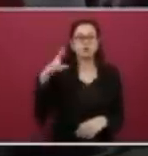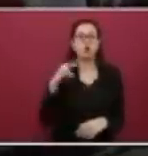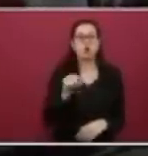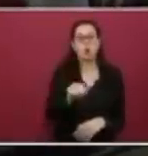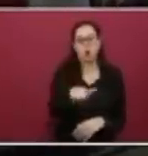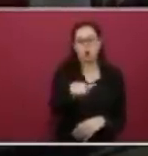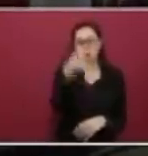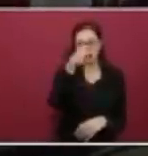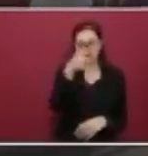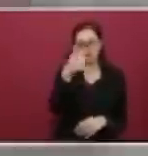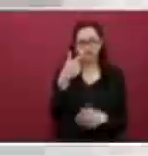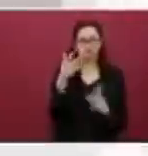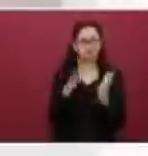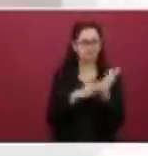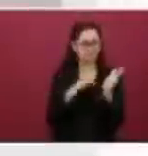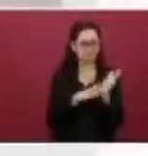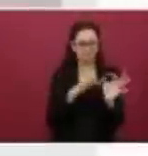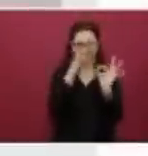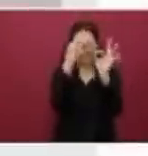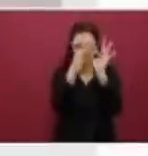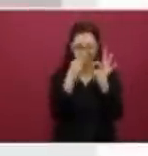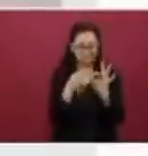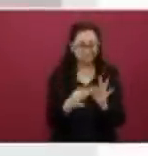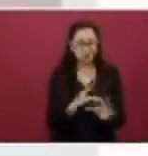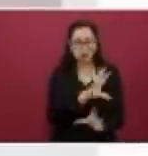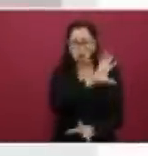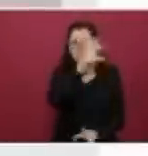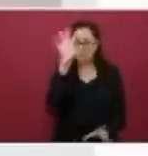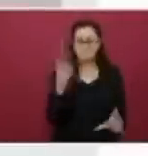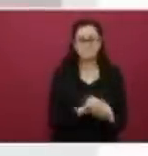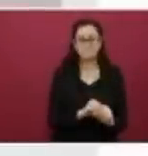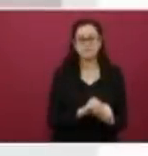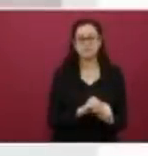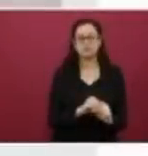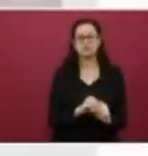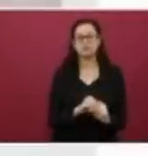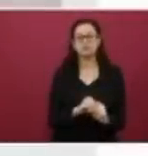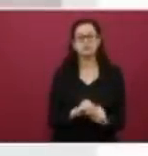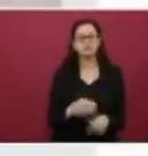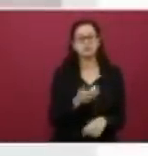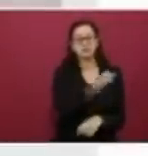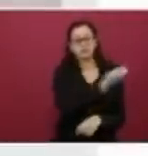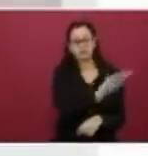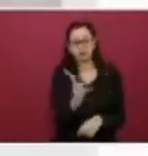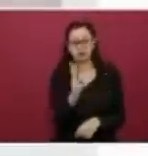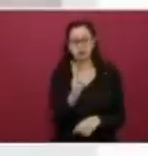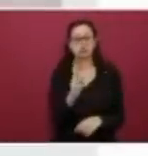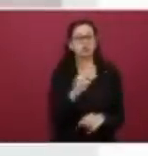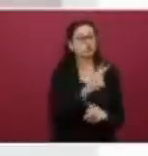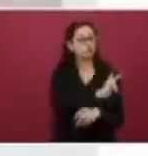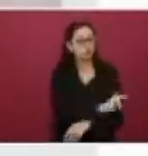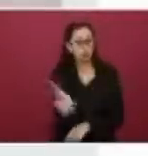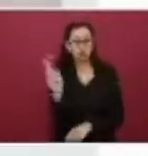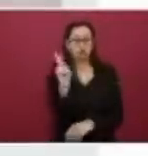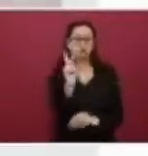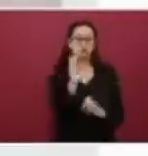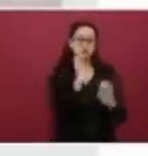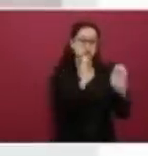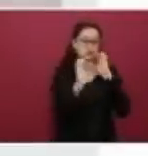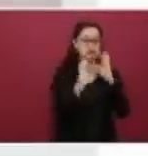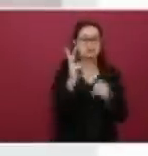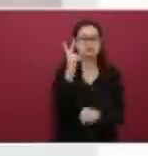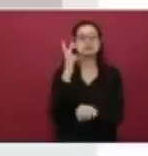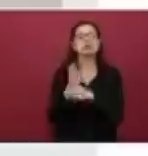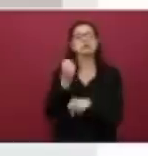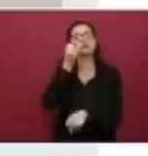requisitos en tiempo y en forma todos los aspirantes fueron entrevistados por el subsecretario